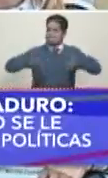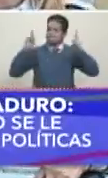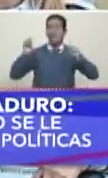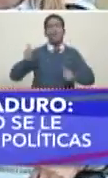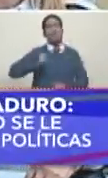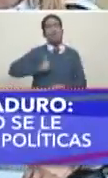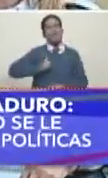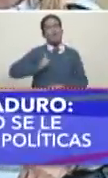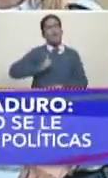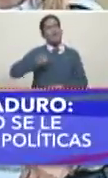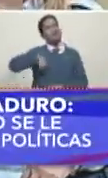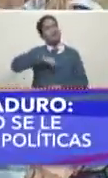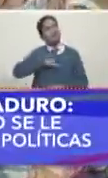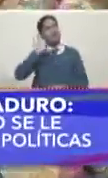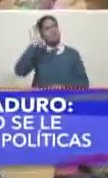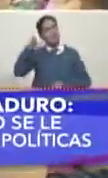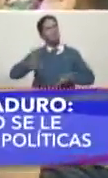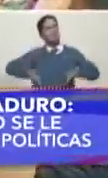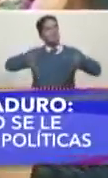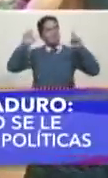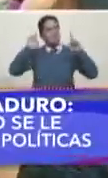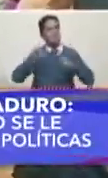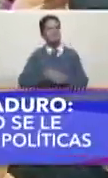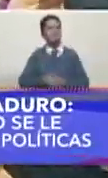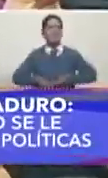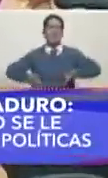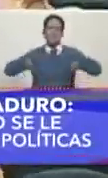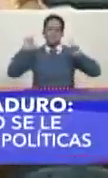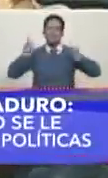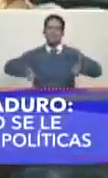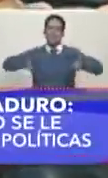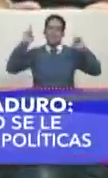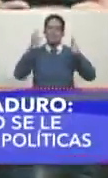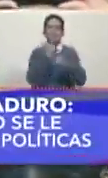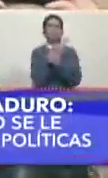Somos un país libre. Libertad, libertad, libertad.